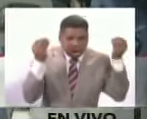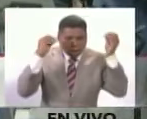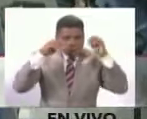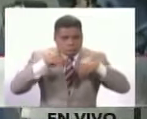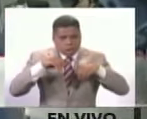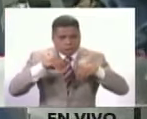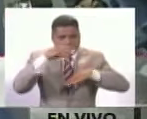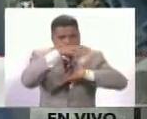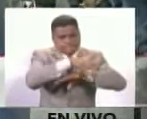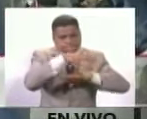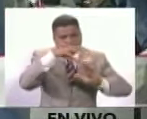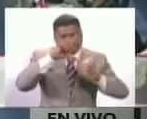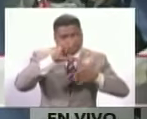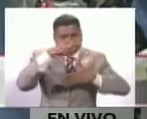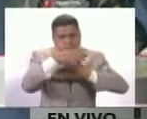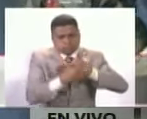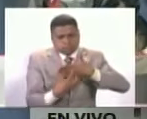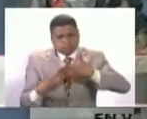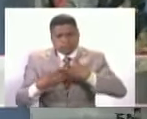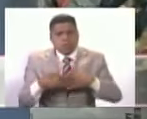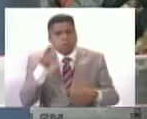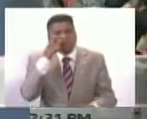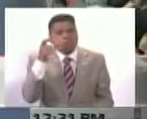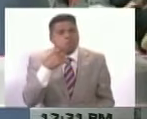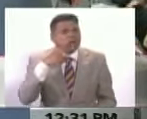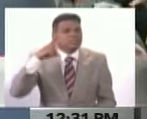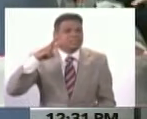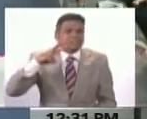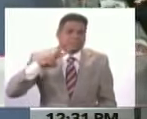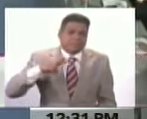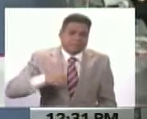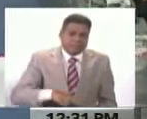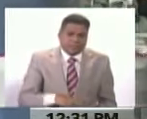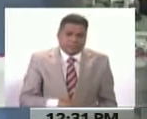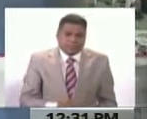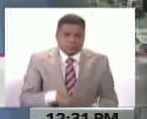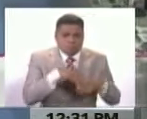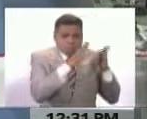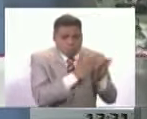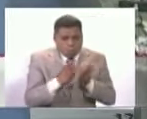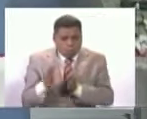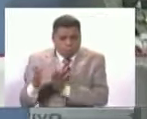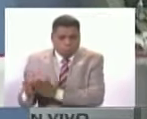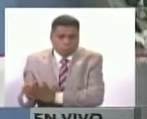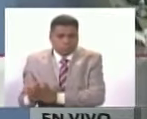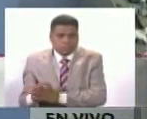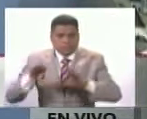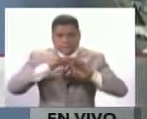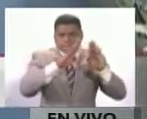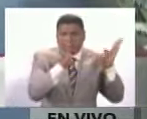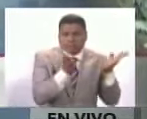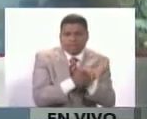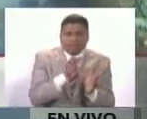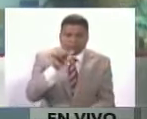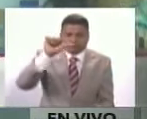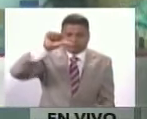transregionales buscan en realidad generar un orden mundial de facto que bypasee, que le